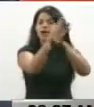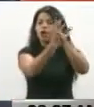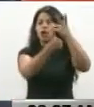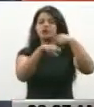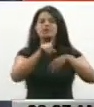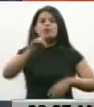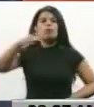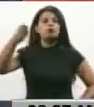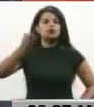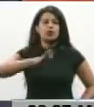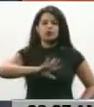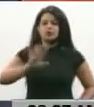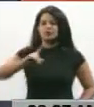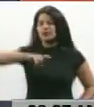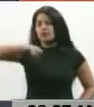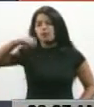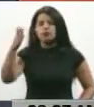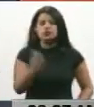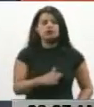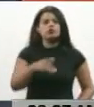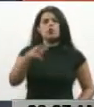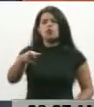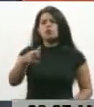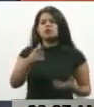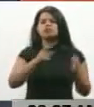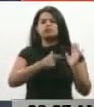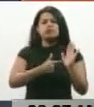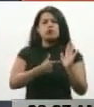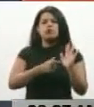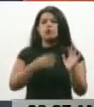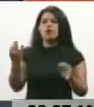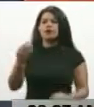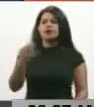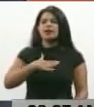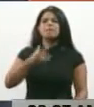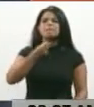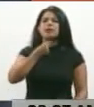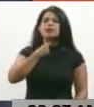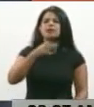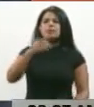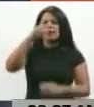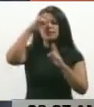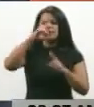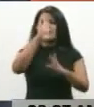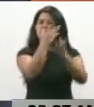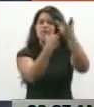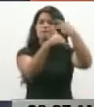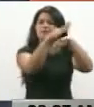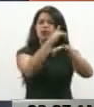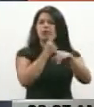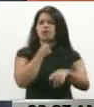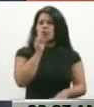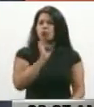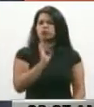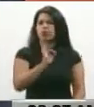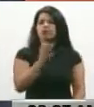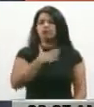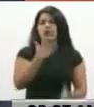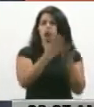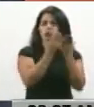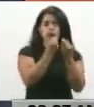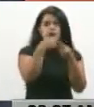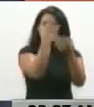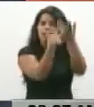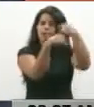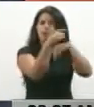100%, es un espectáculo muy ortodoxo, me gusta respetar el flamenco que he conocido, el que he estudiado